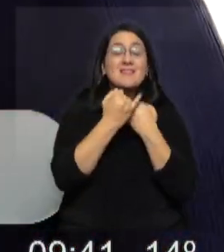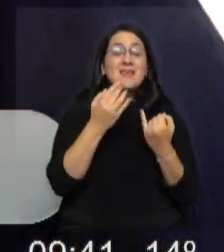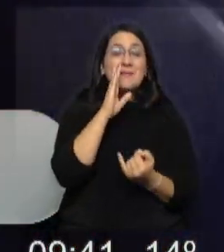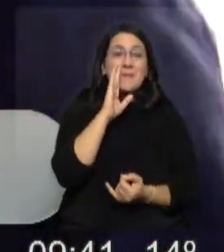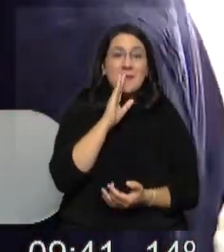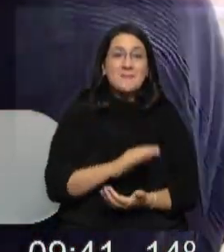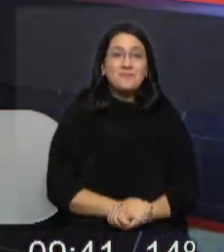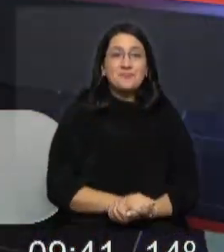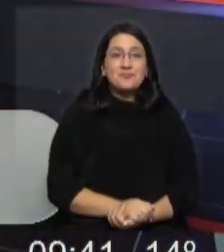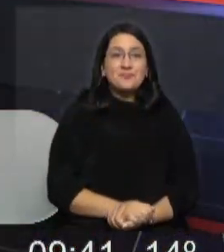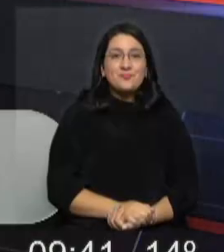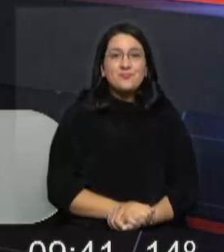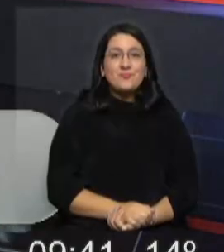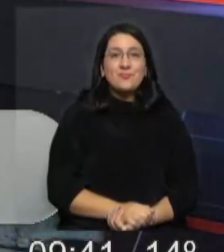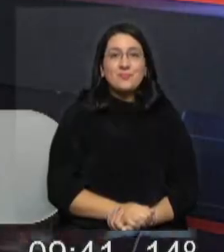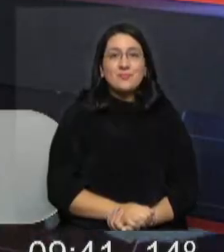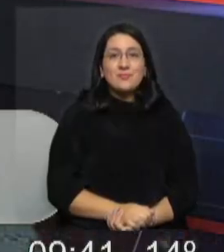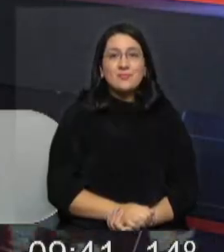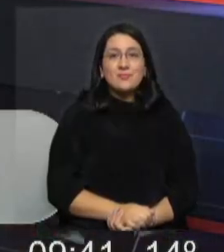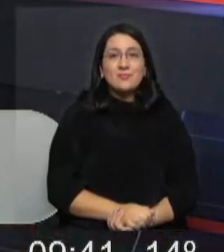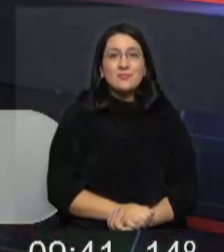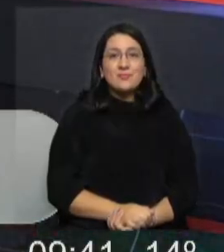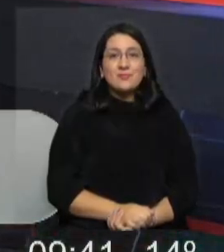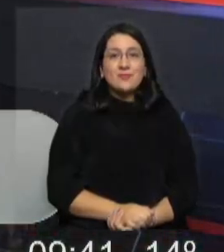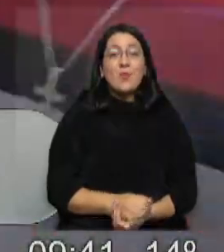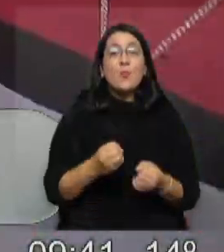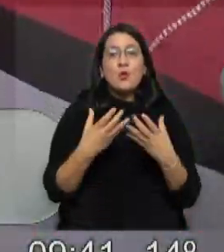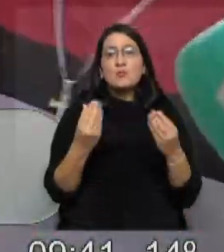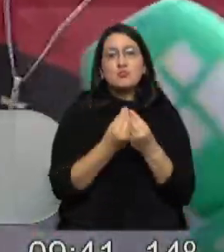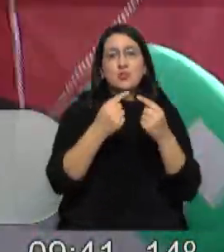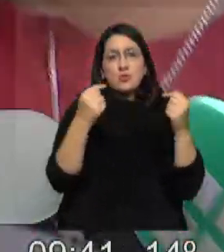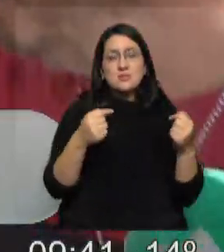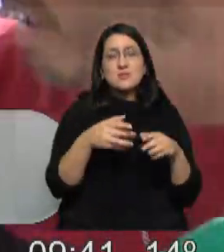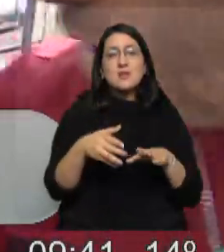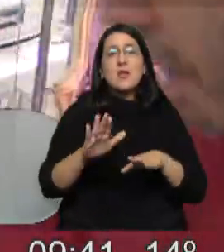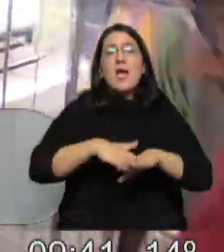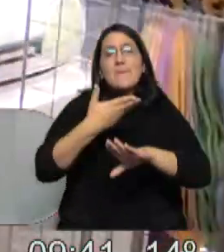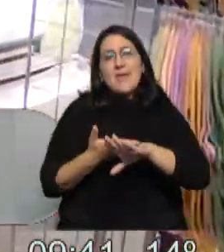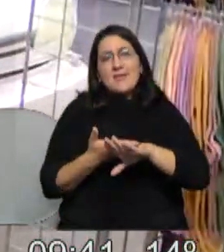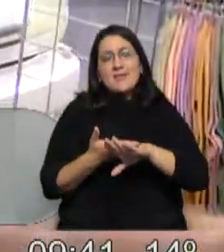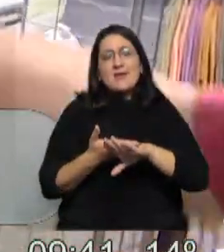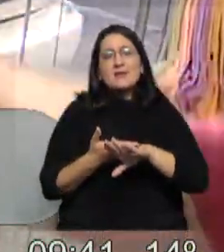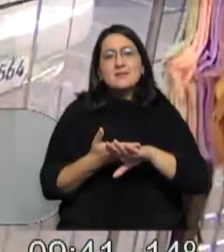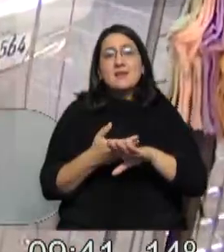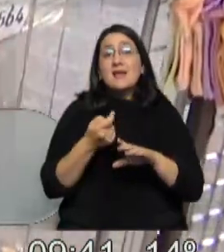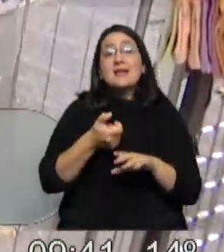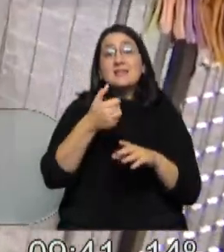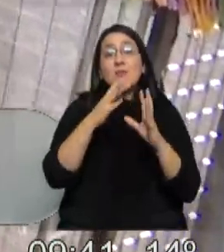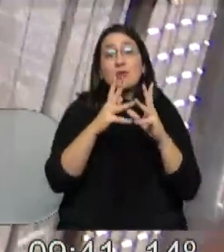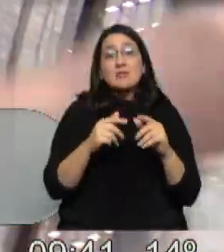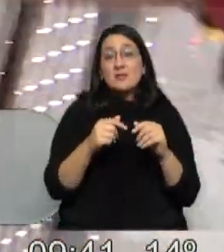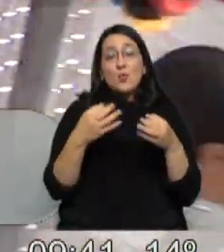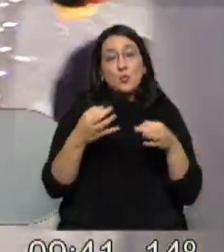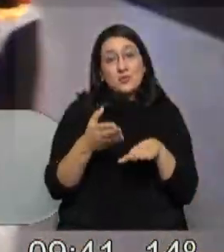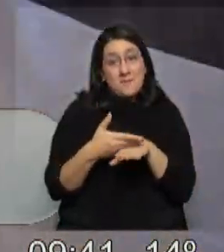y al pie. Ya te habló con nosotros, que lo veo como semblante. Véndame algo. Bueno, tenés de todo, tenés medias. Recién estamos armando, me